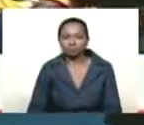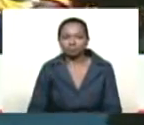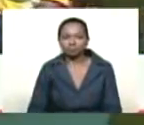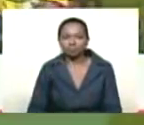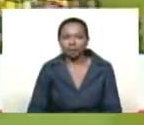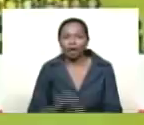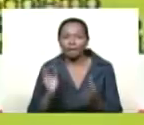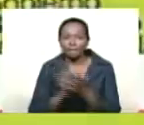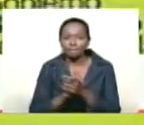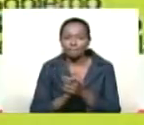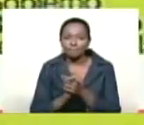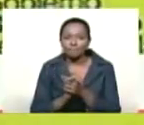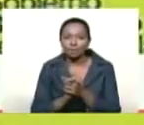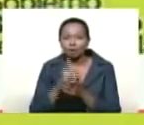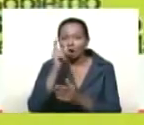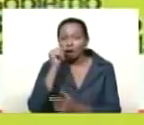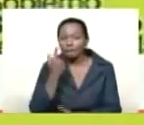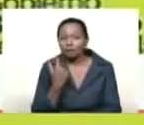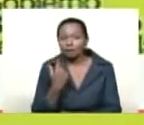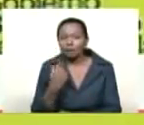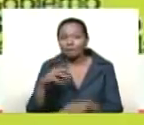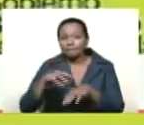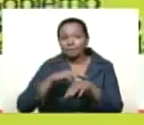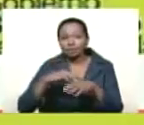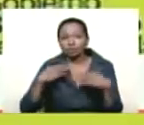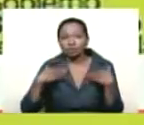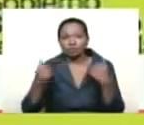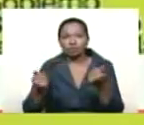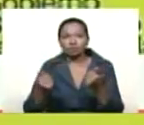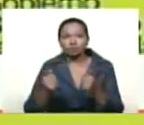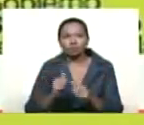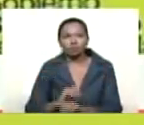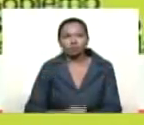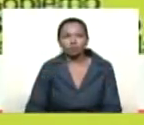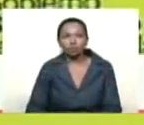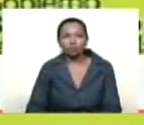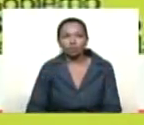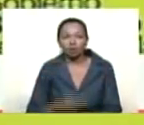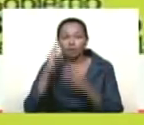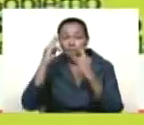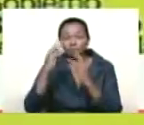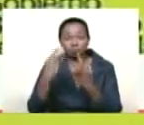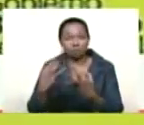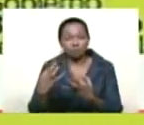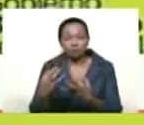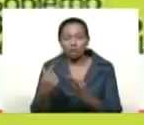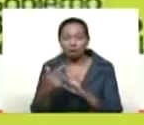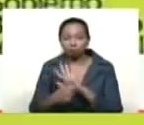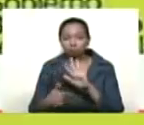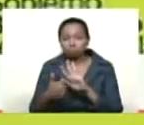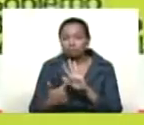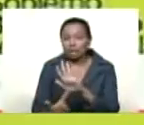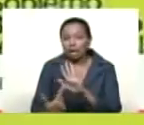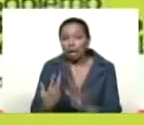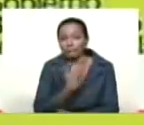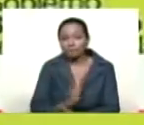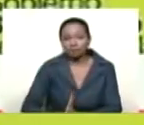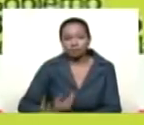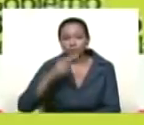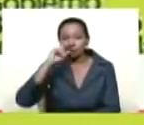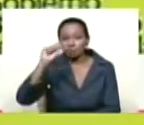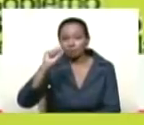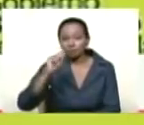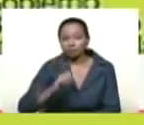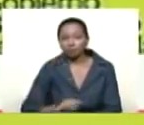compañero Carlos Alvarado, muy respetuosamente se propone al ciudadano presidente de la República Bolivariana de